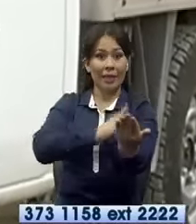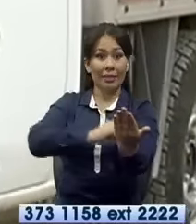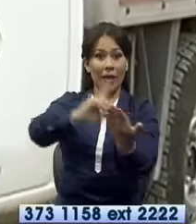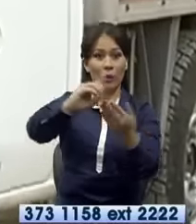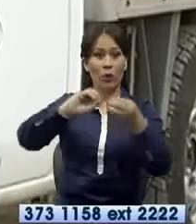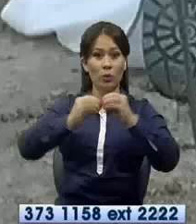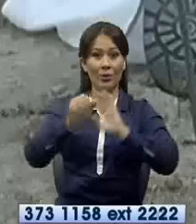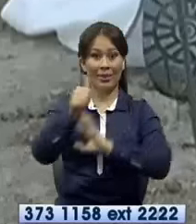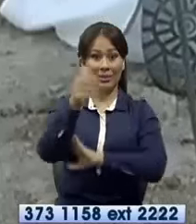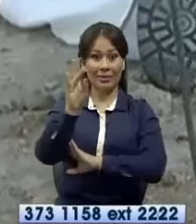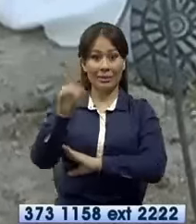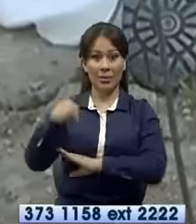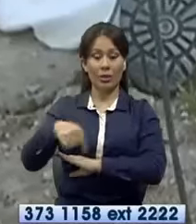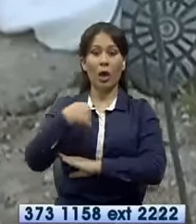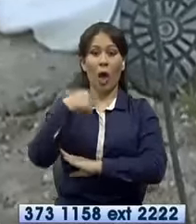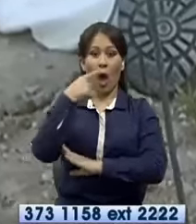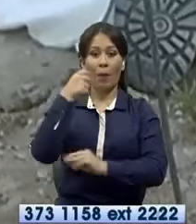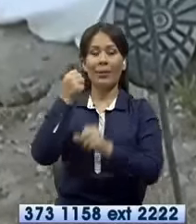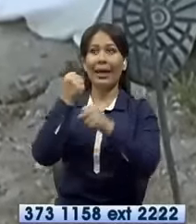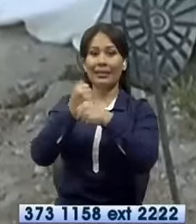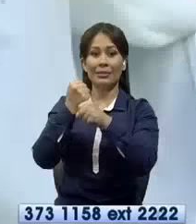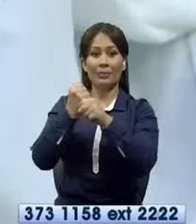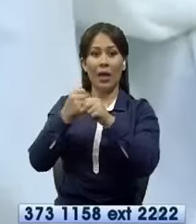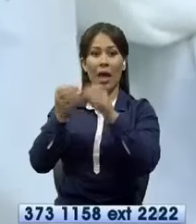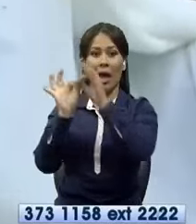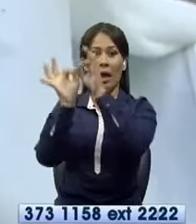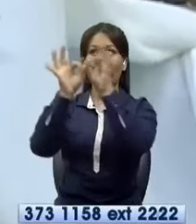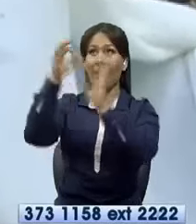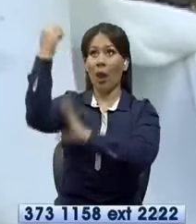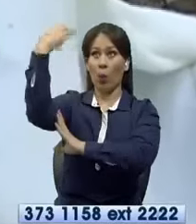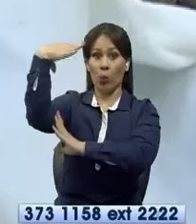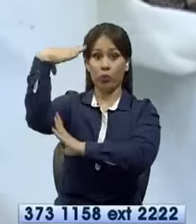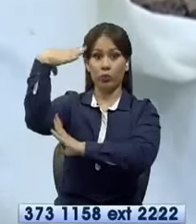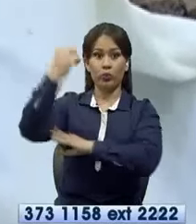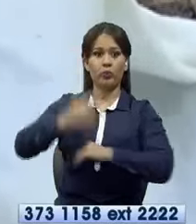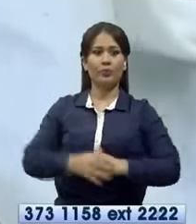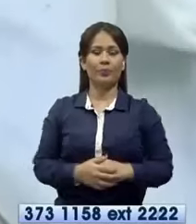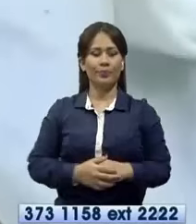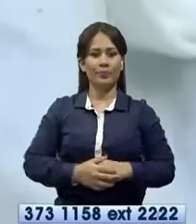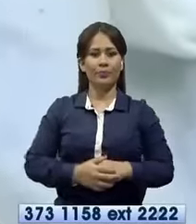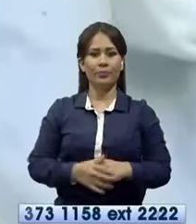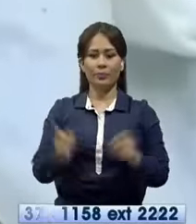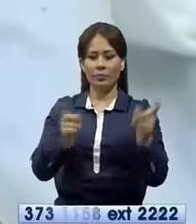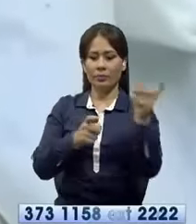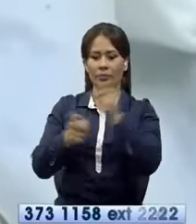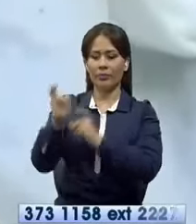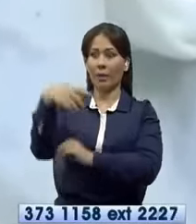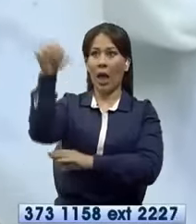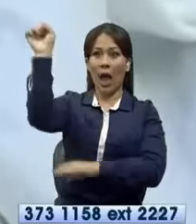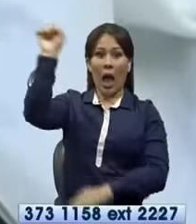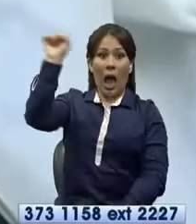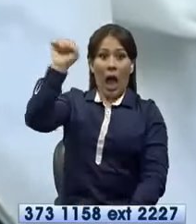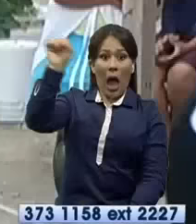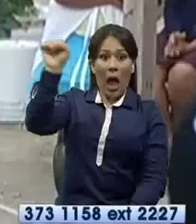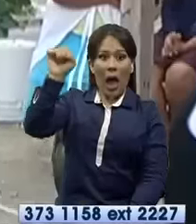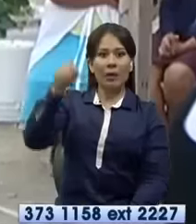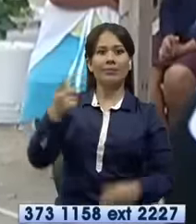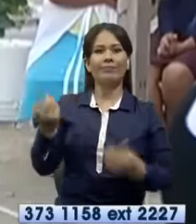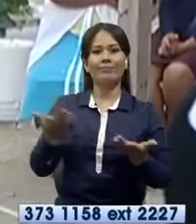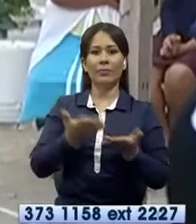trabajadores realizaba mantenimiento al sistema de alumbrado público. Ellos estaban arreglando todo lo que es las